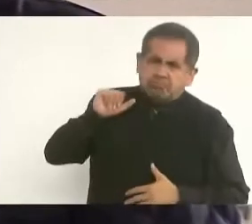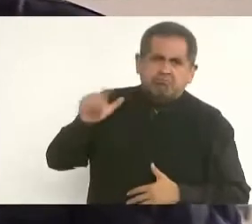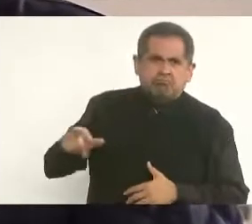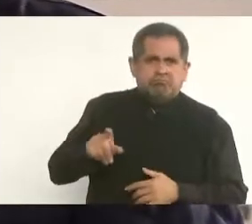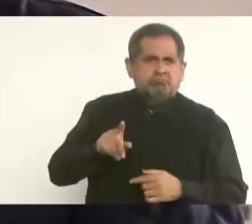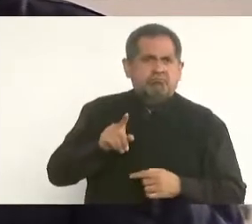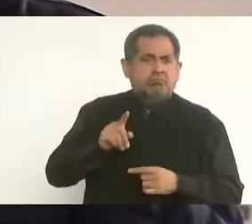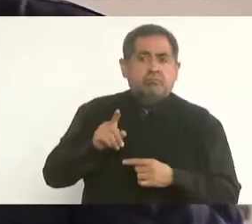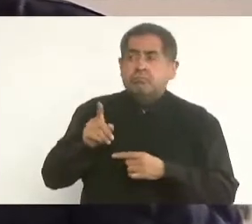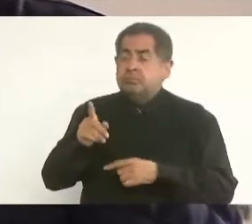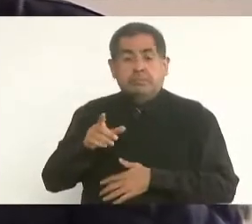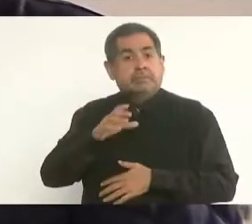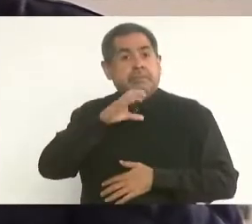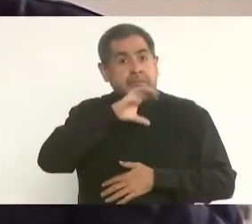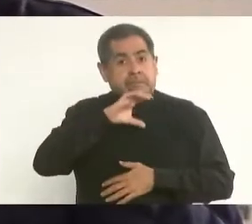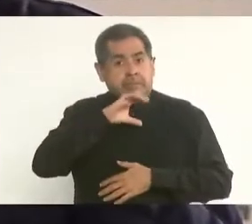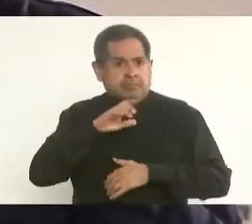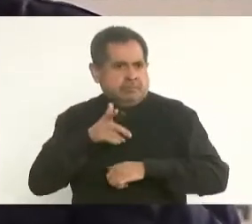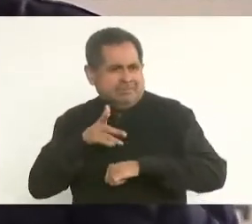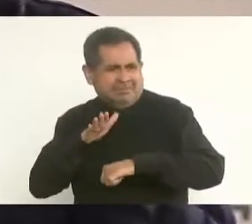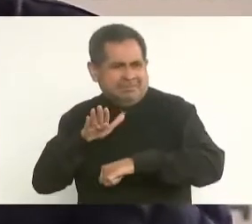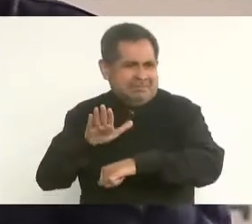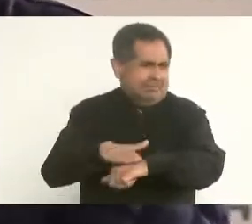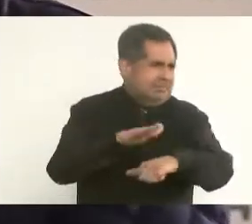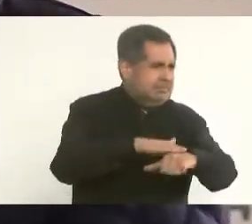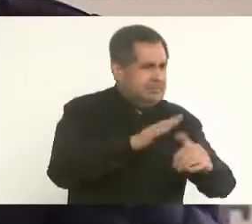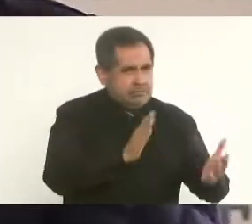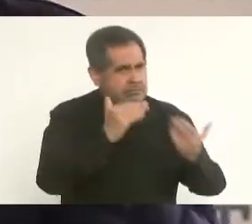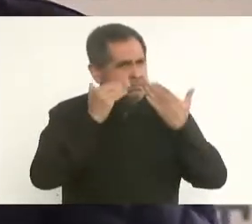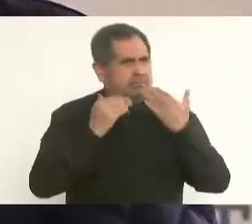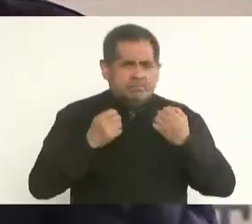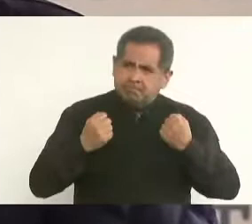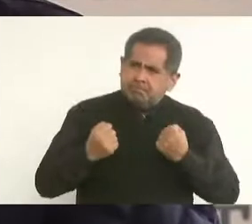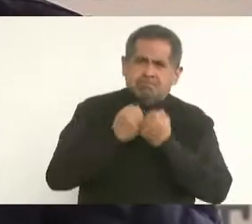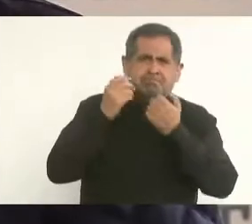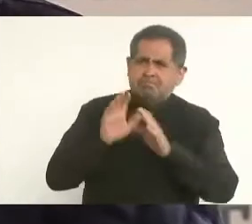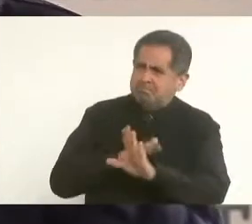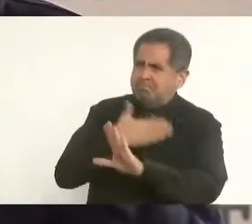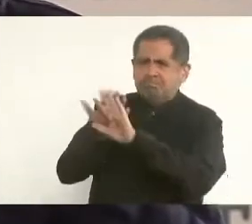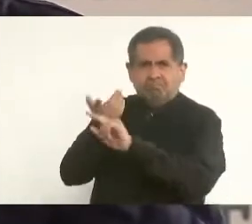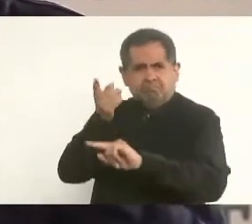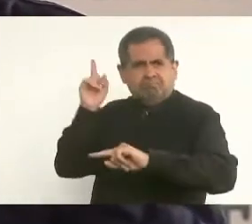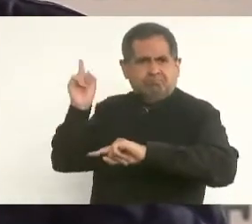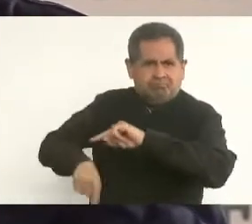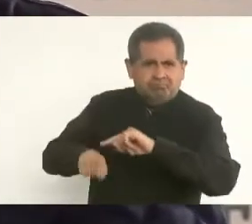sino que llama al pueblo a luchar para derrocar